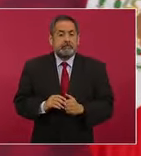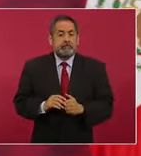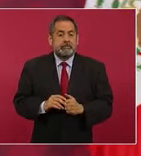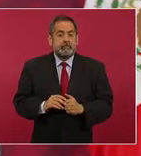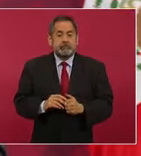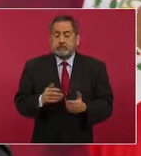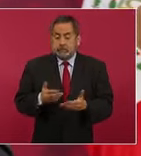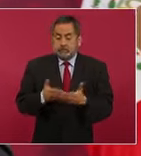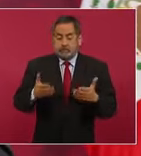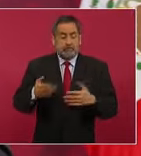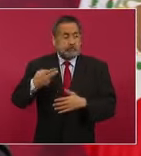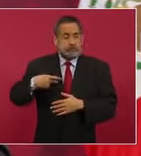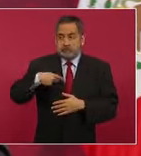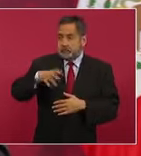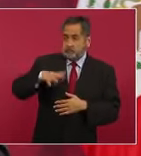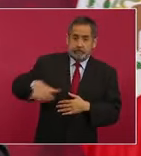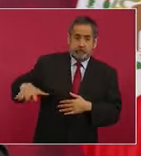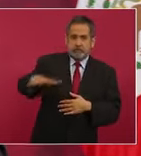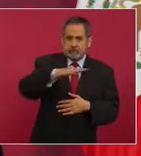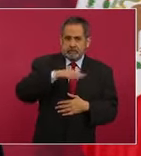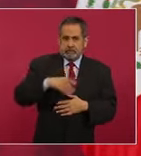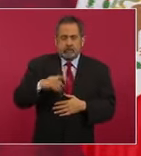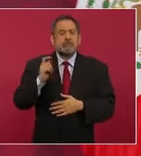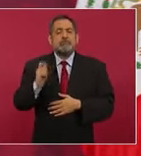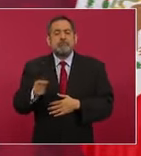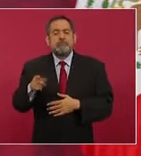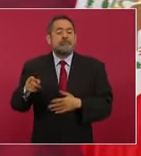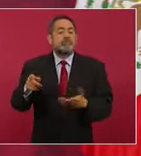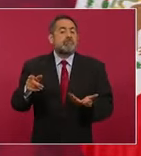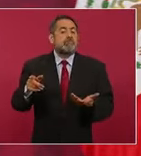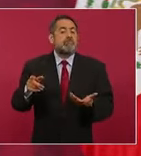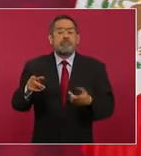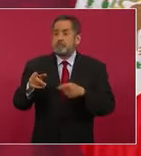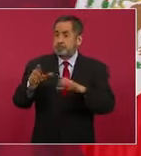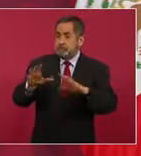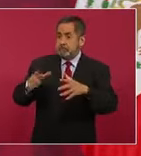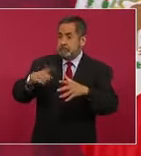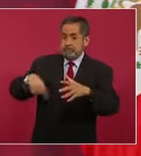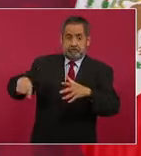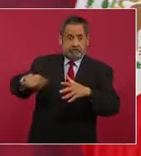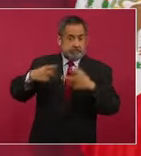el pueblo pues es el que tiene